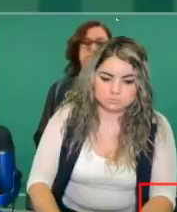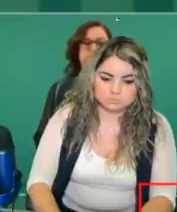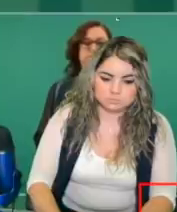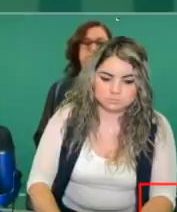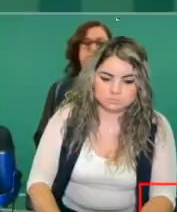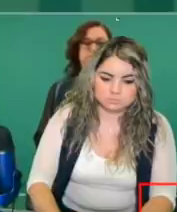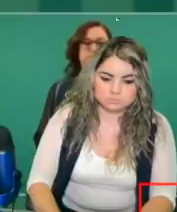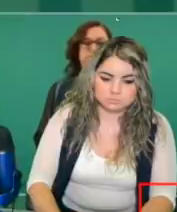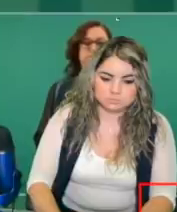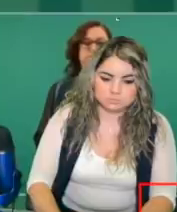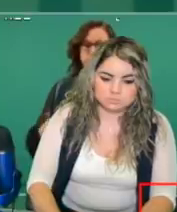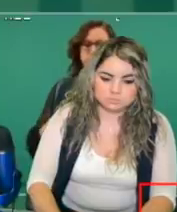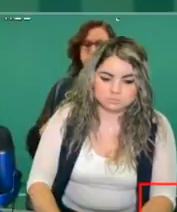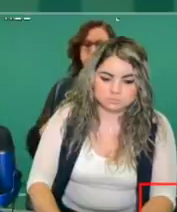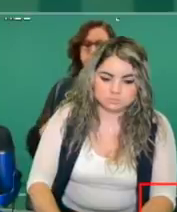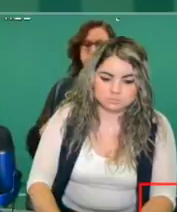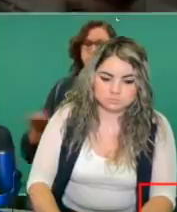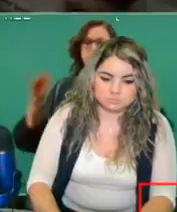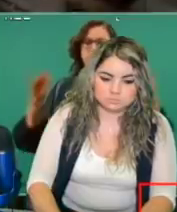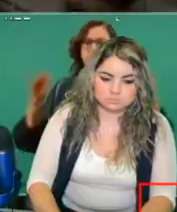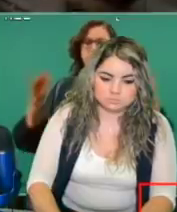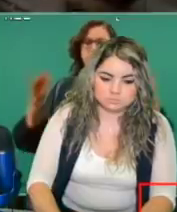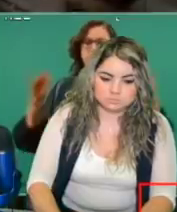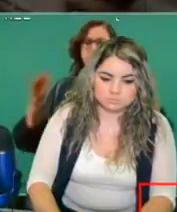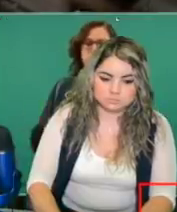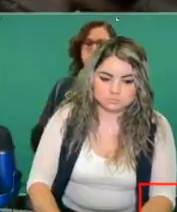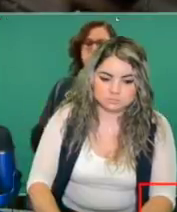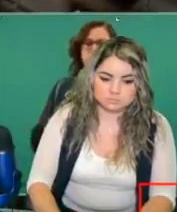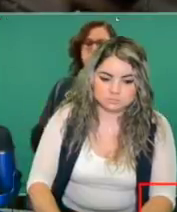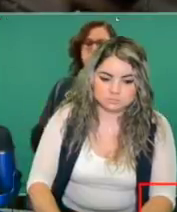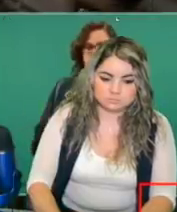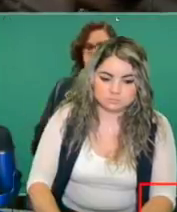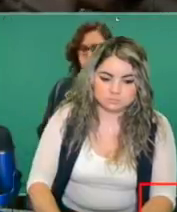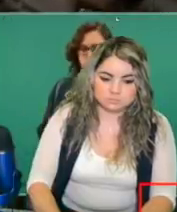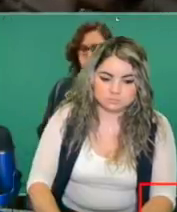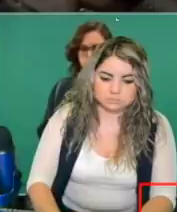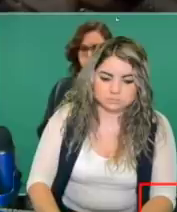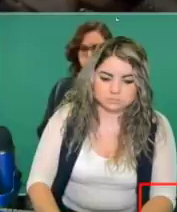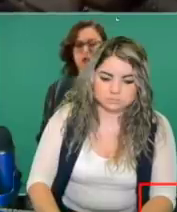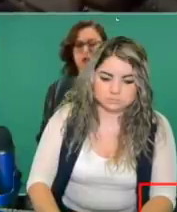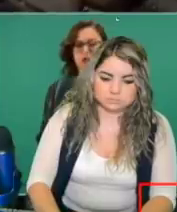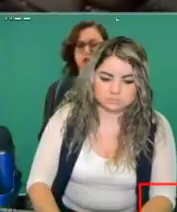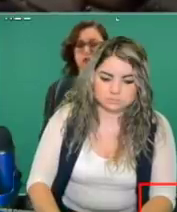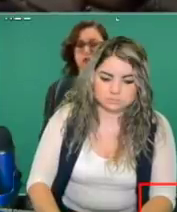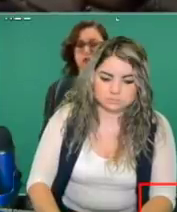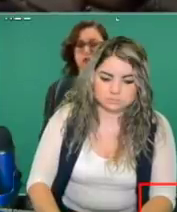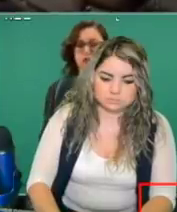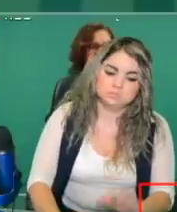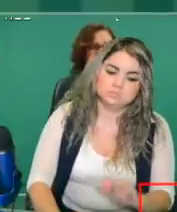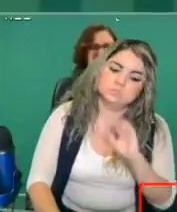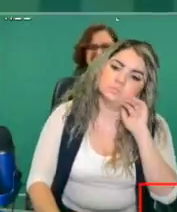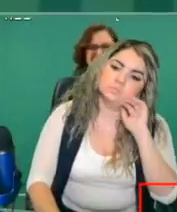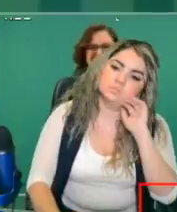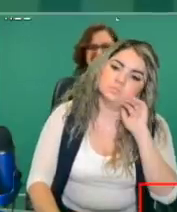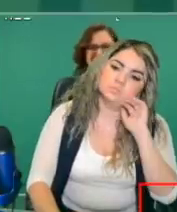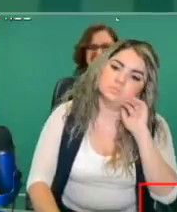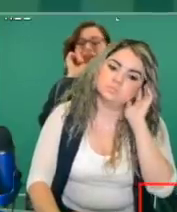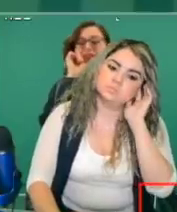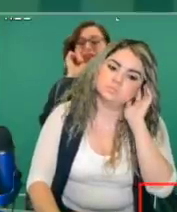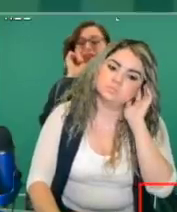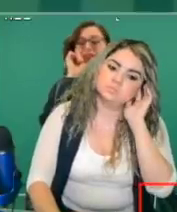datos, con más detalles y no se va a ocultar absolutamente nada.